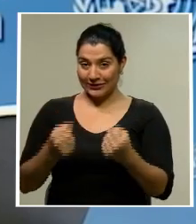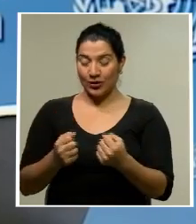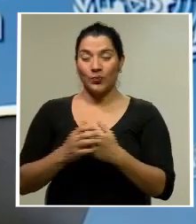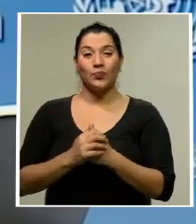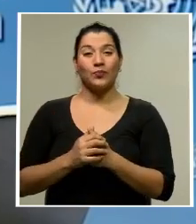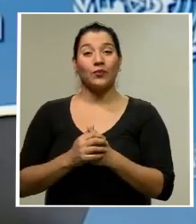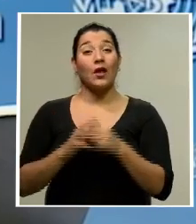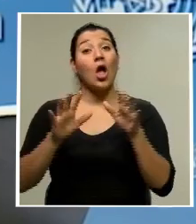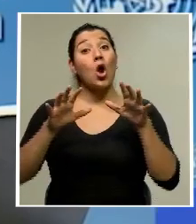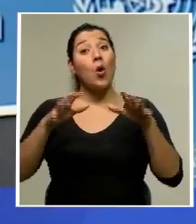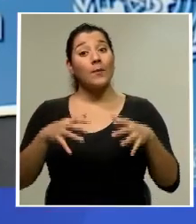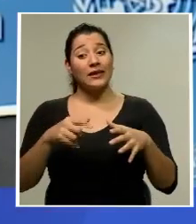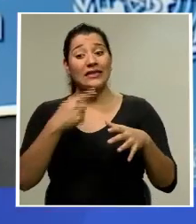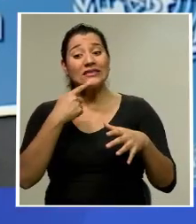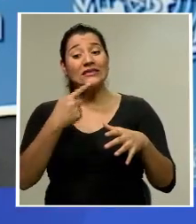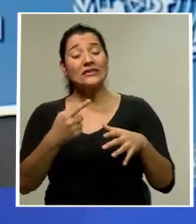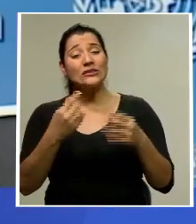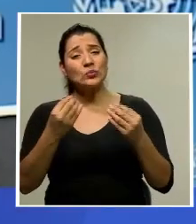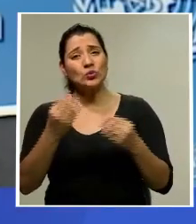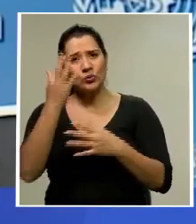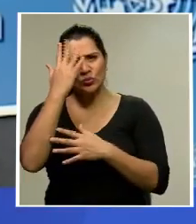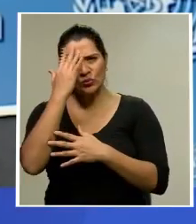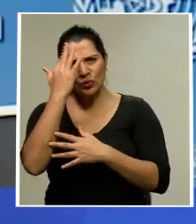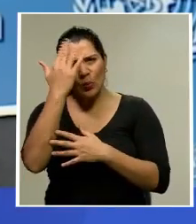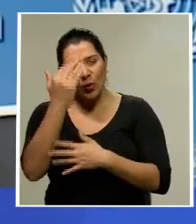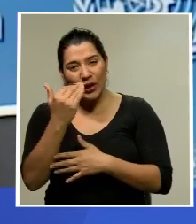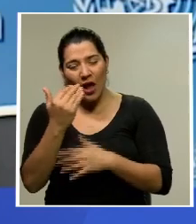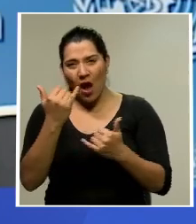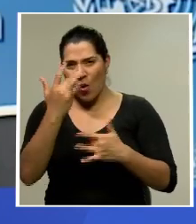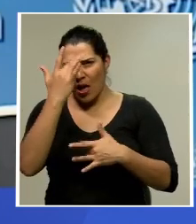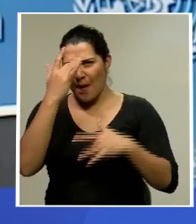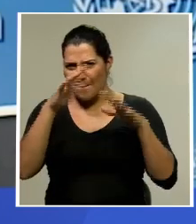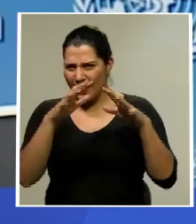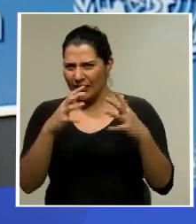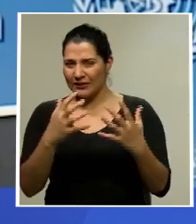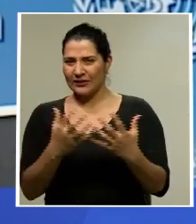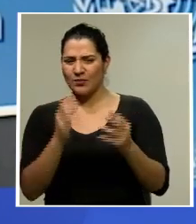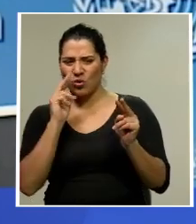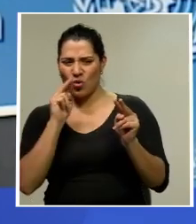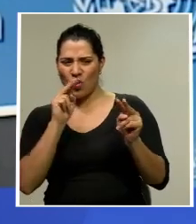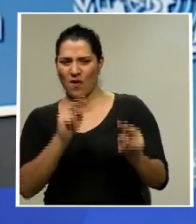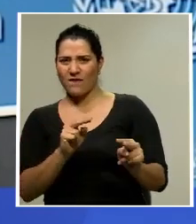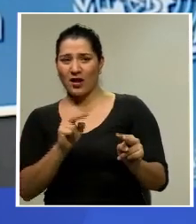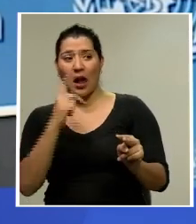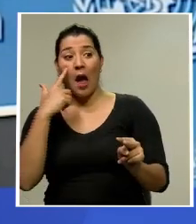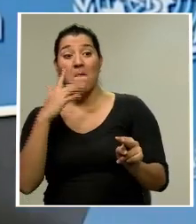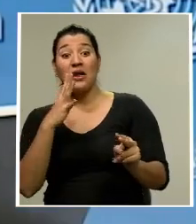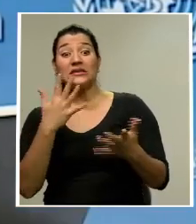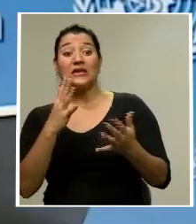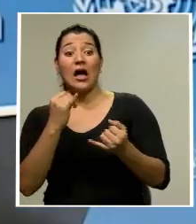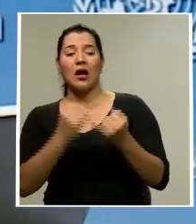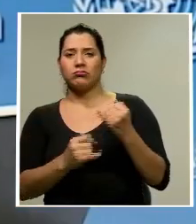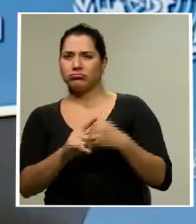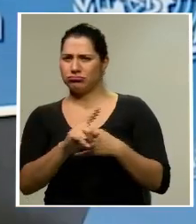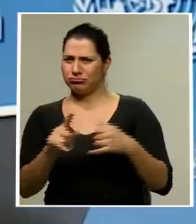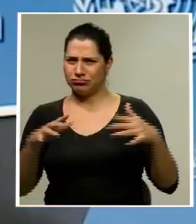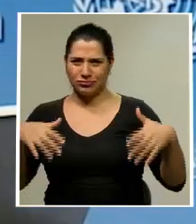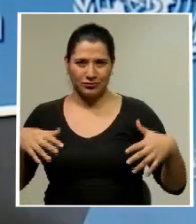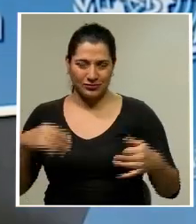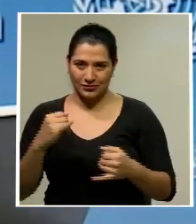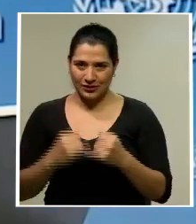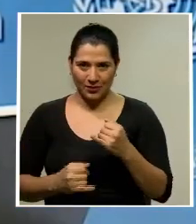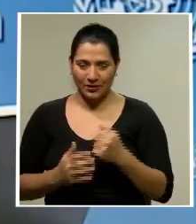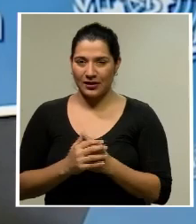El comité ha expresado su preocupación de que la pandemia esté siendo caracterizada erróneamente como llegando a su fin cuando no está cerca de